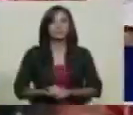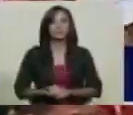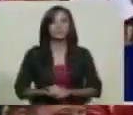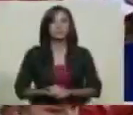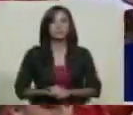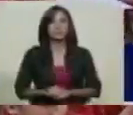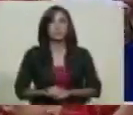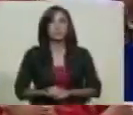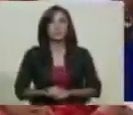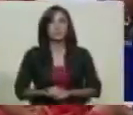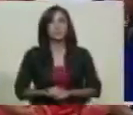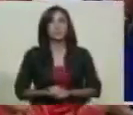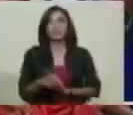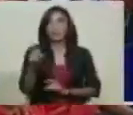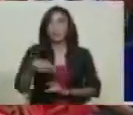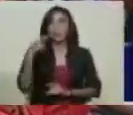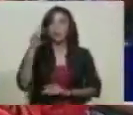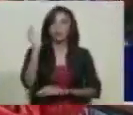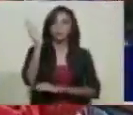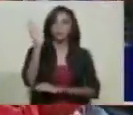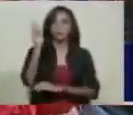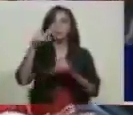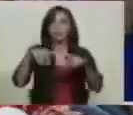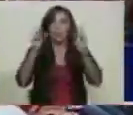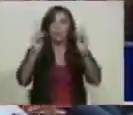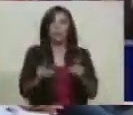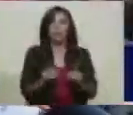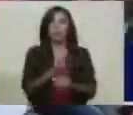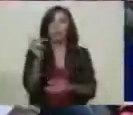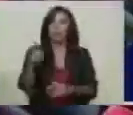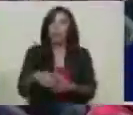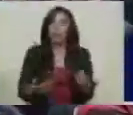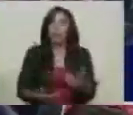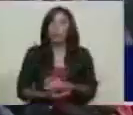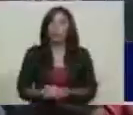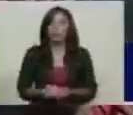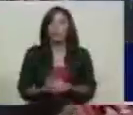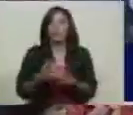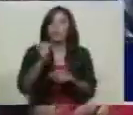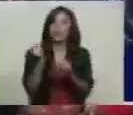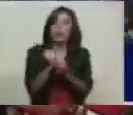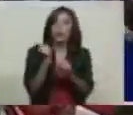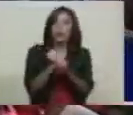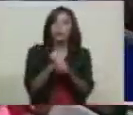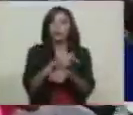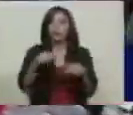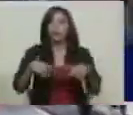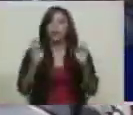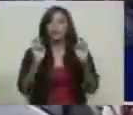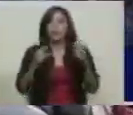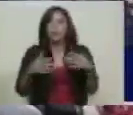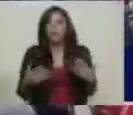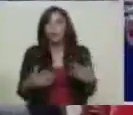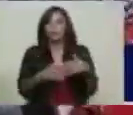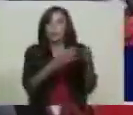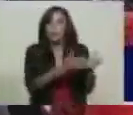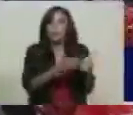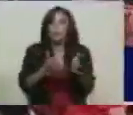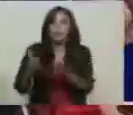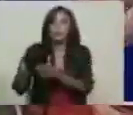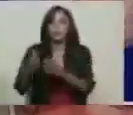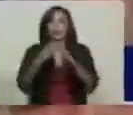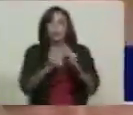Así como esta plenaria lo decidió, sostuvimos un encuentro de trabajo para tocar el tema organizativo. Y